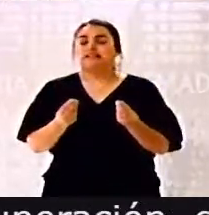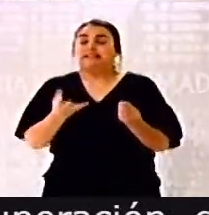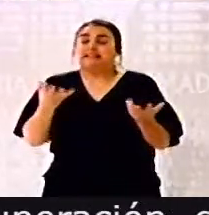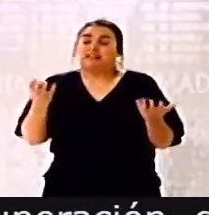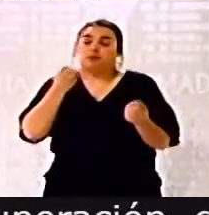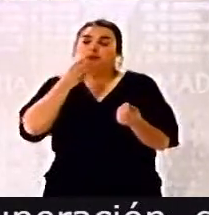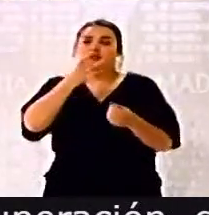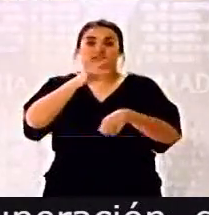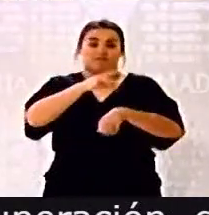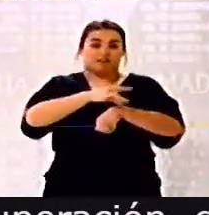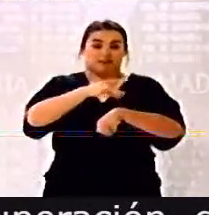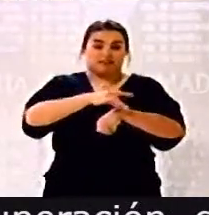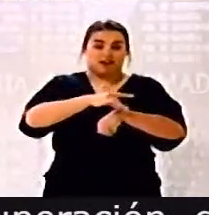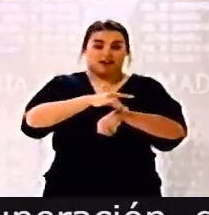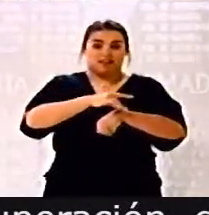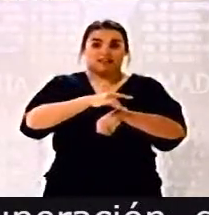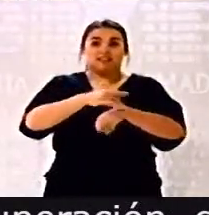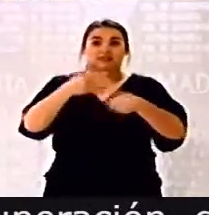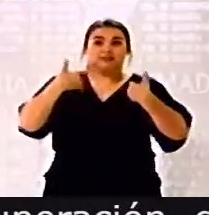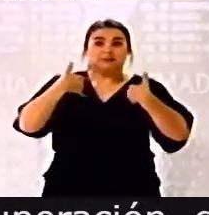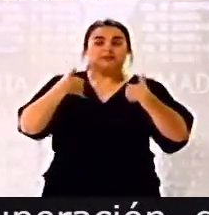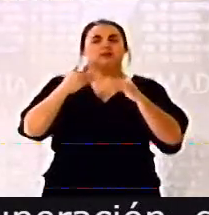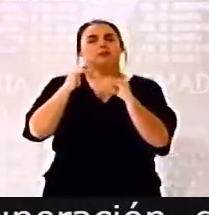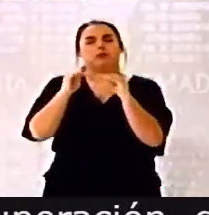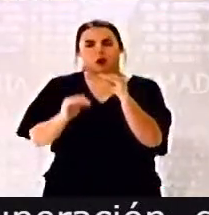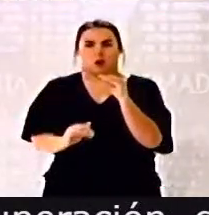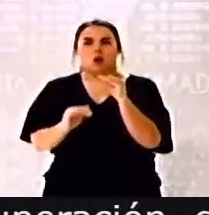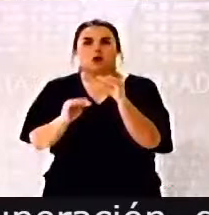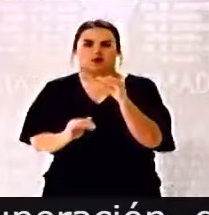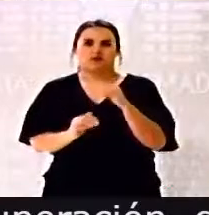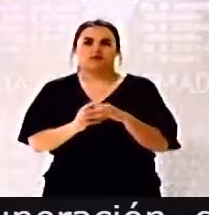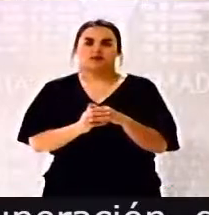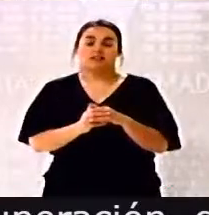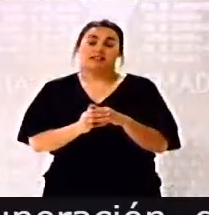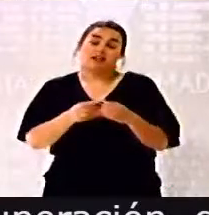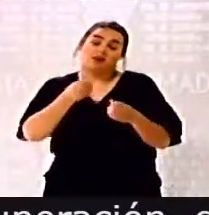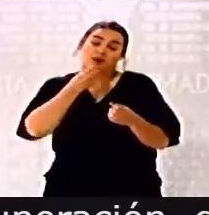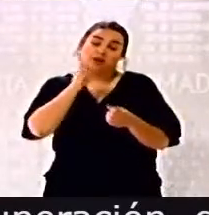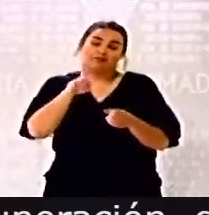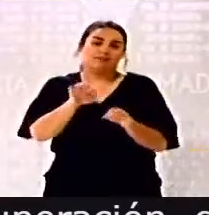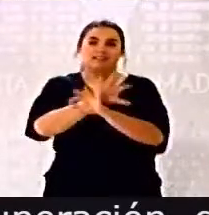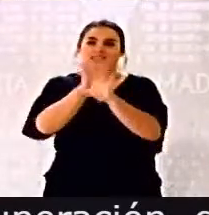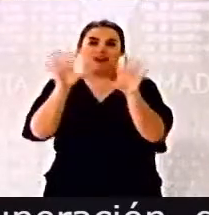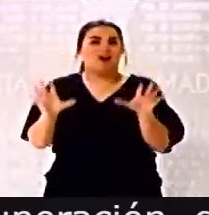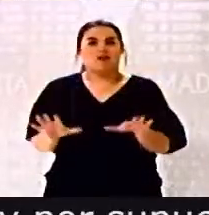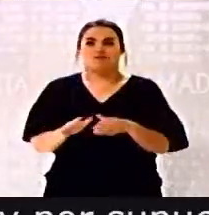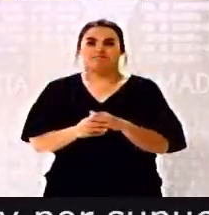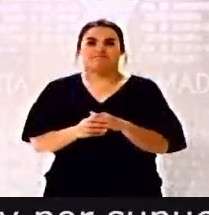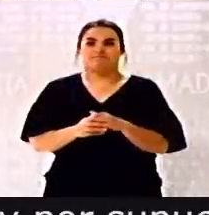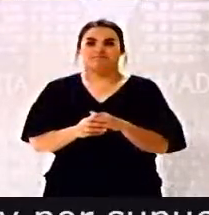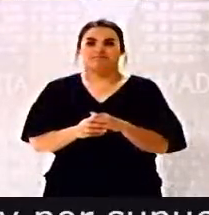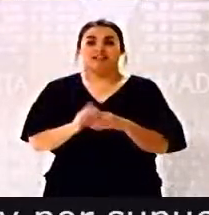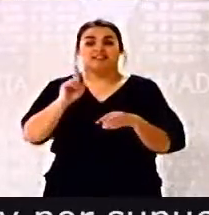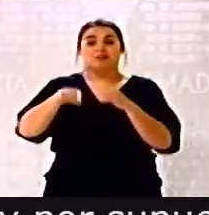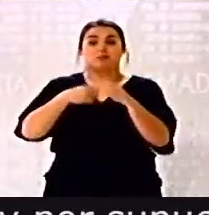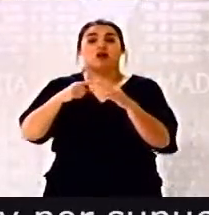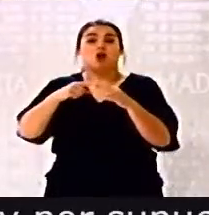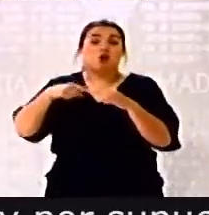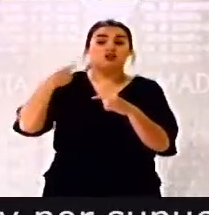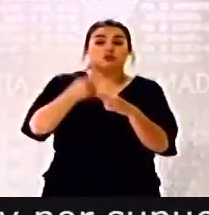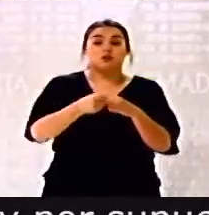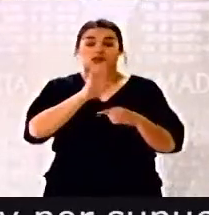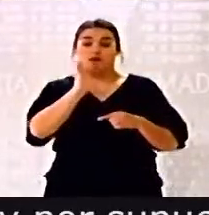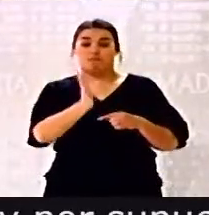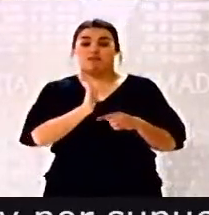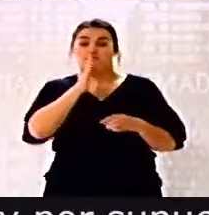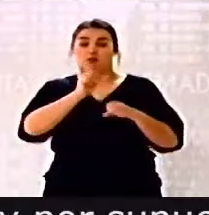enfermedad de la forma más leve posible y, por supuesto, que no tengan ninguna secuela como consecuencia de